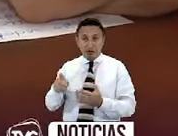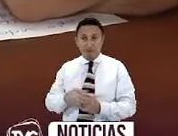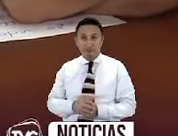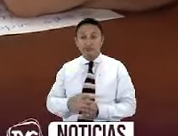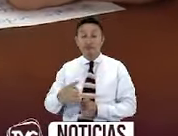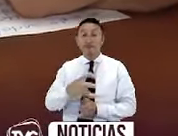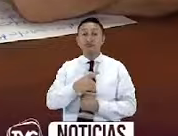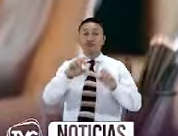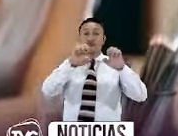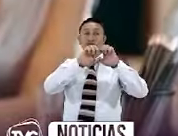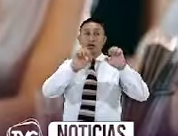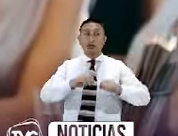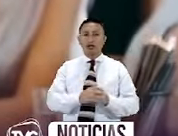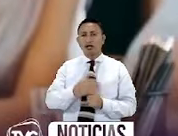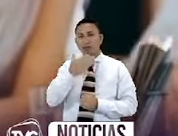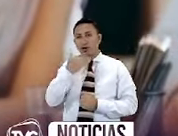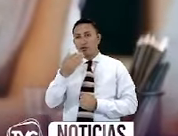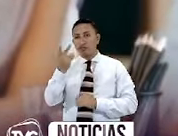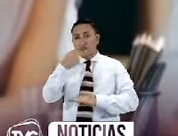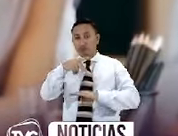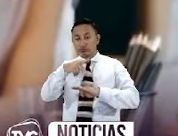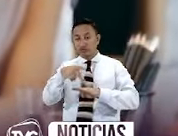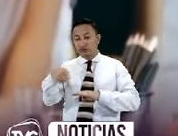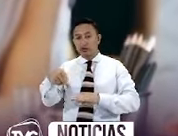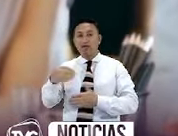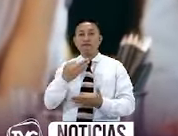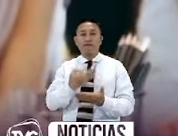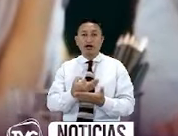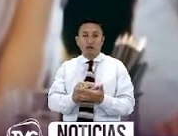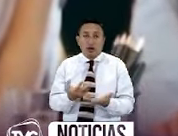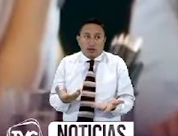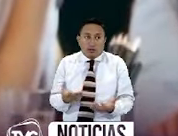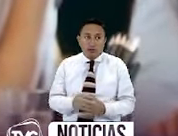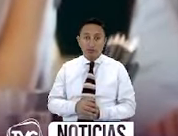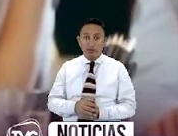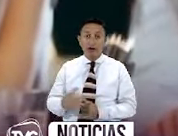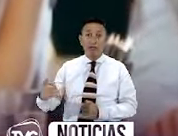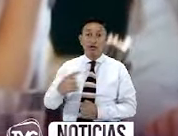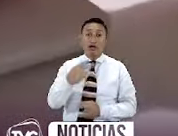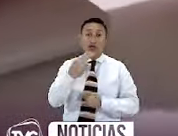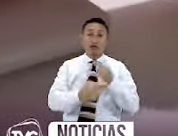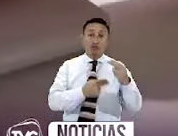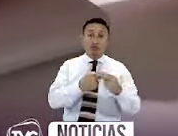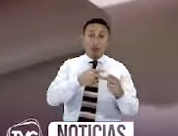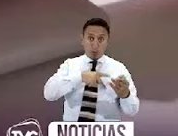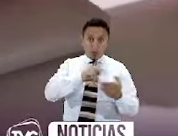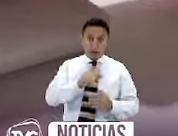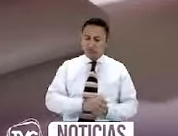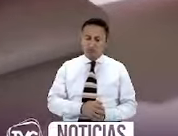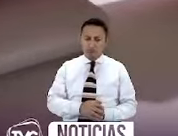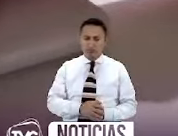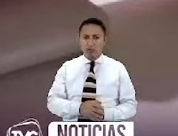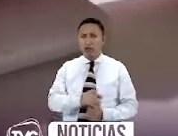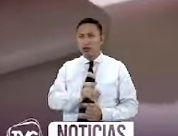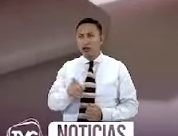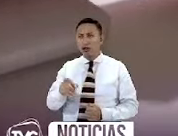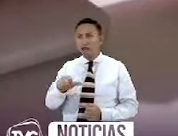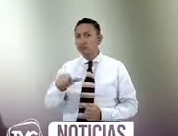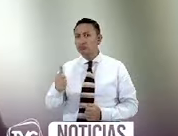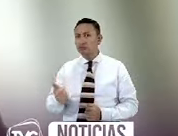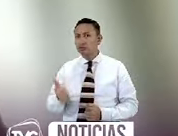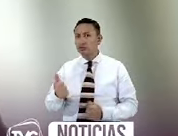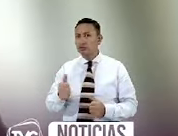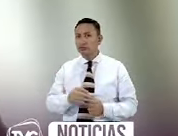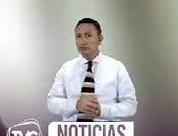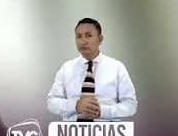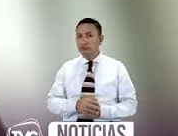reclutar profesionales por servicios prestados, en donde no enrolan al trabajador. pero deberían cumplir otros parámetros. Debe